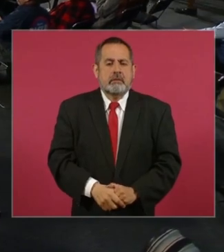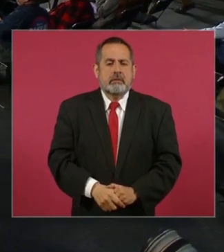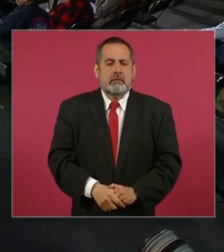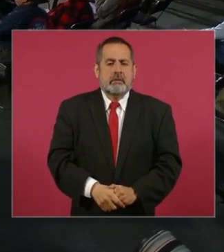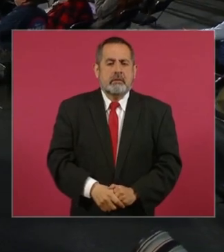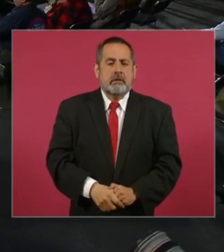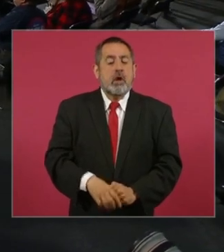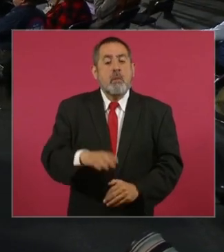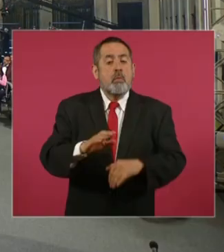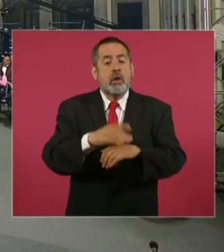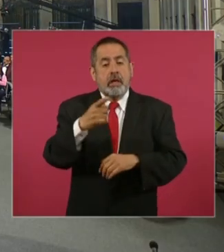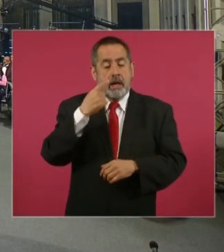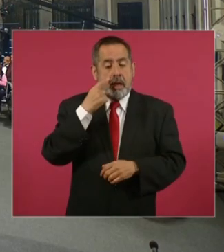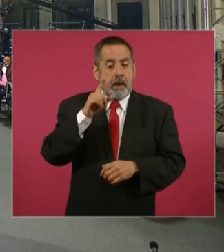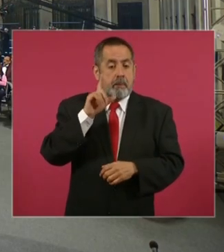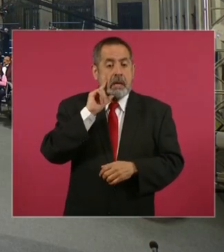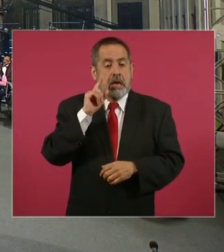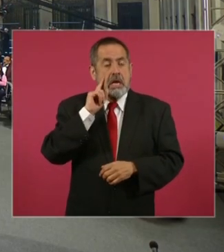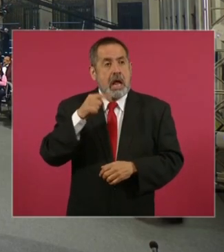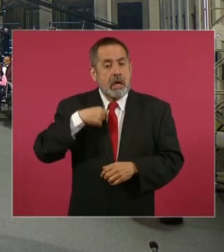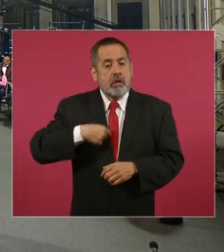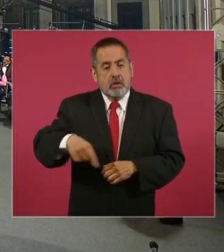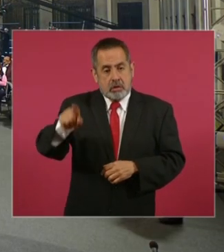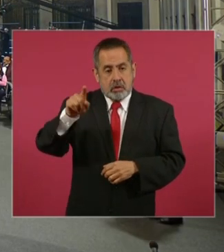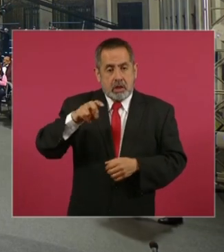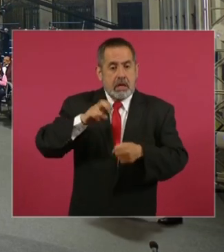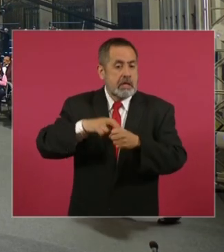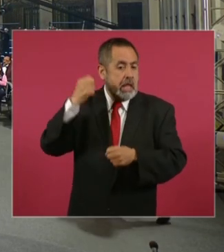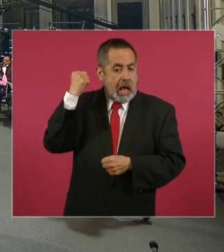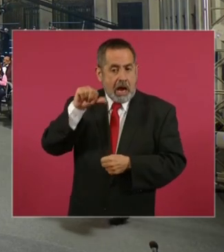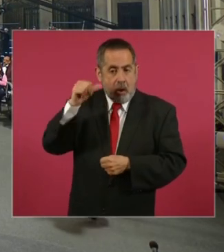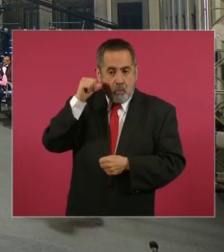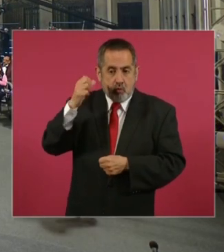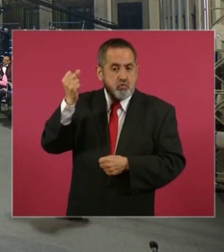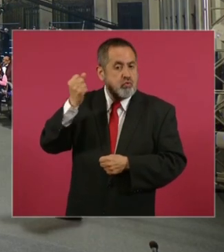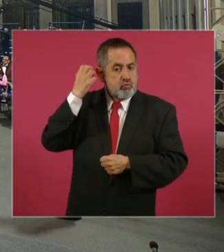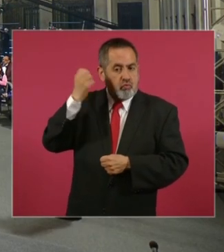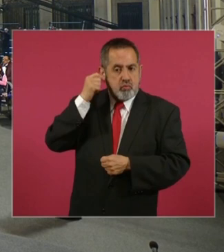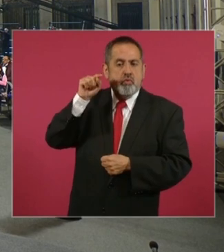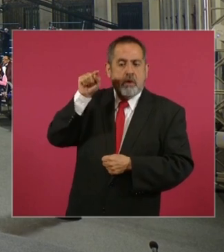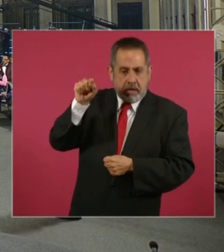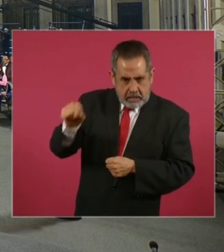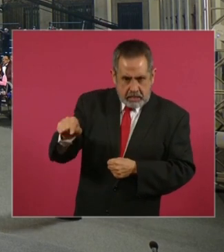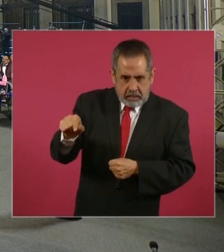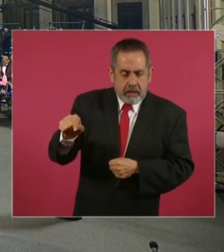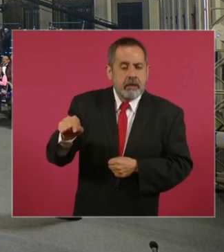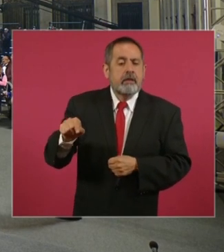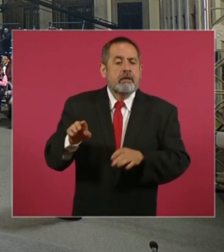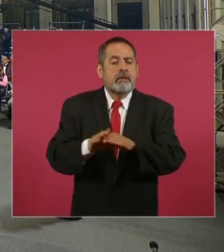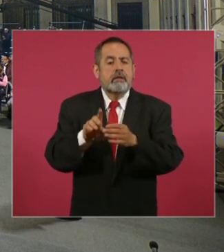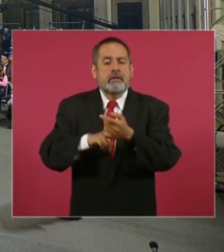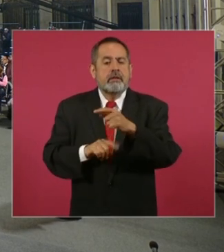Porque es que vamos a estar en Acapulco mañana, va a ser